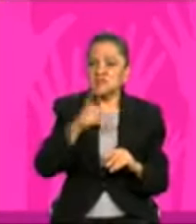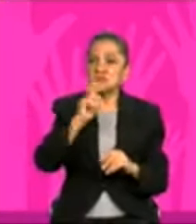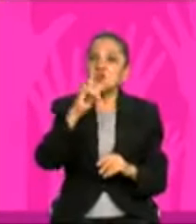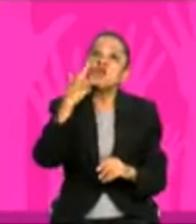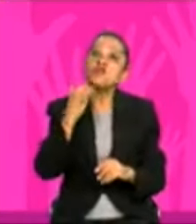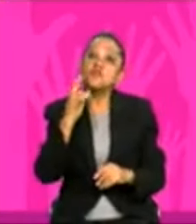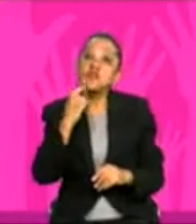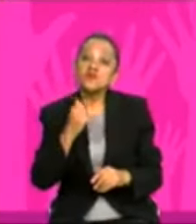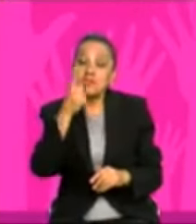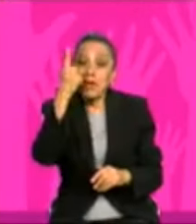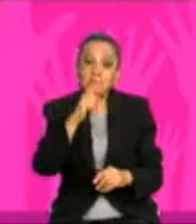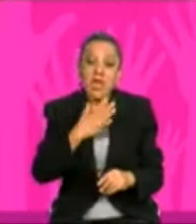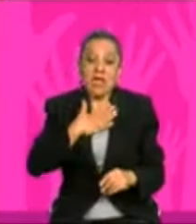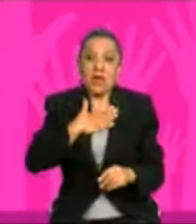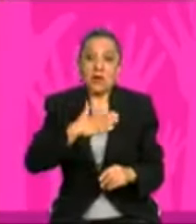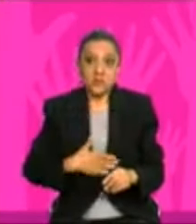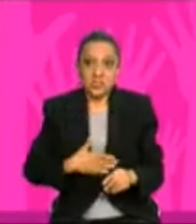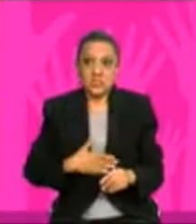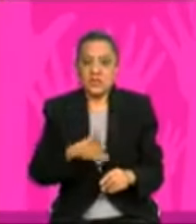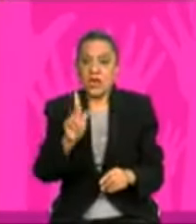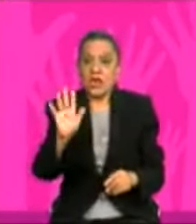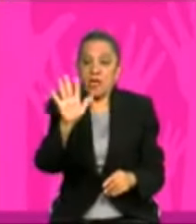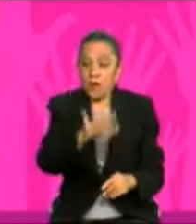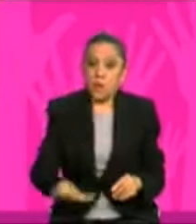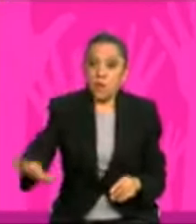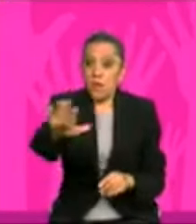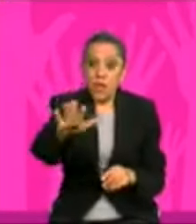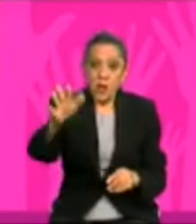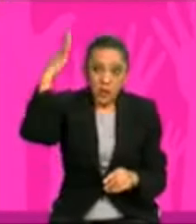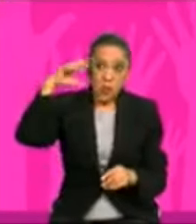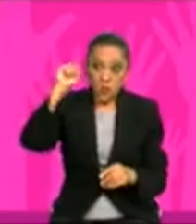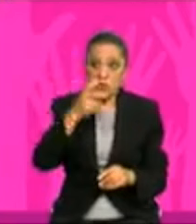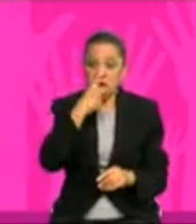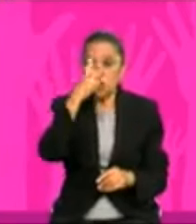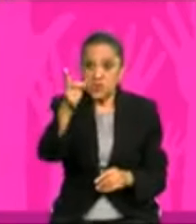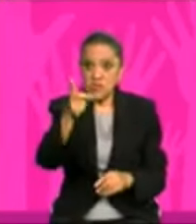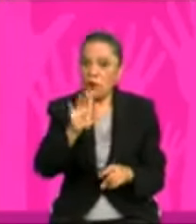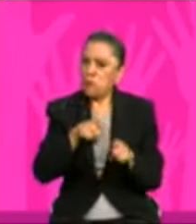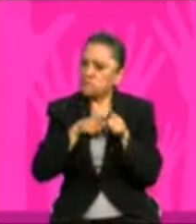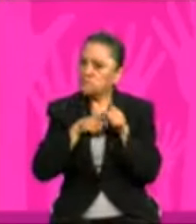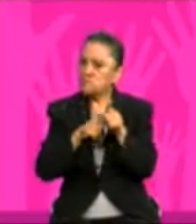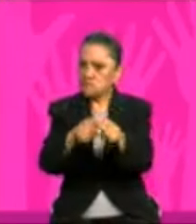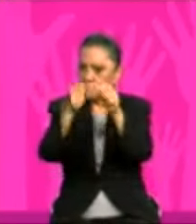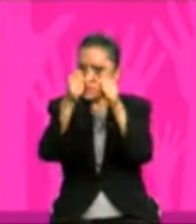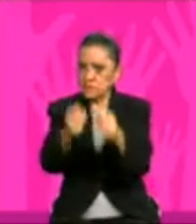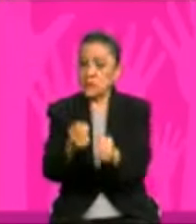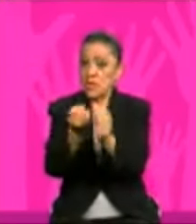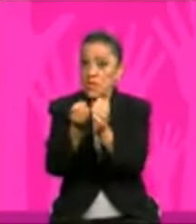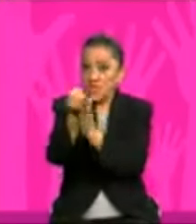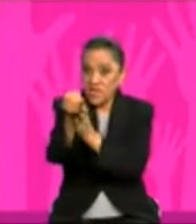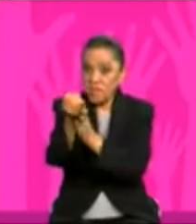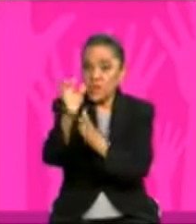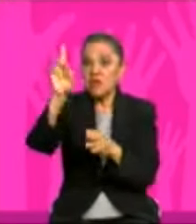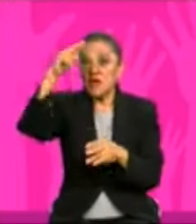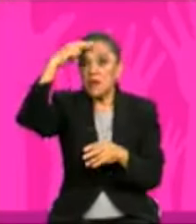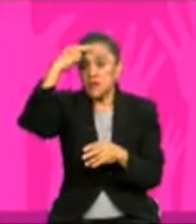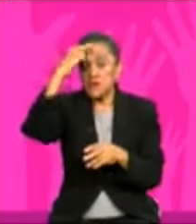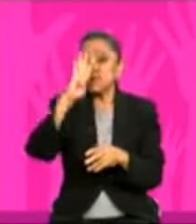la justicia. Al pueblo de Morelos le digo hoy, hay que mantenernos firmes. Recordemos que la